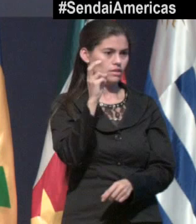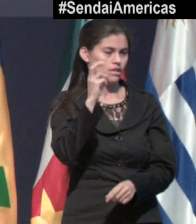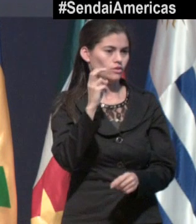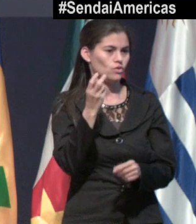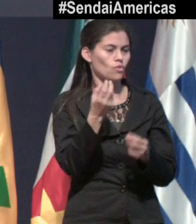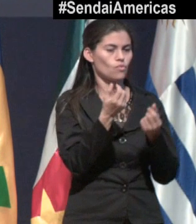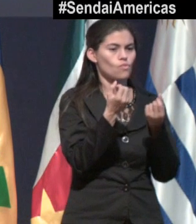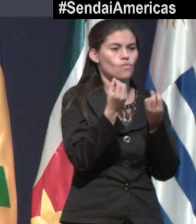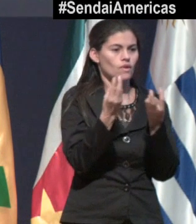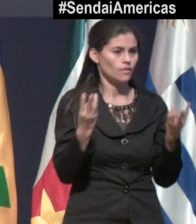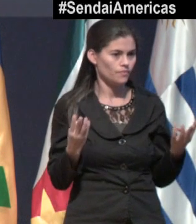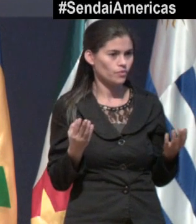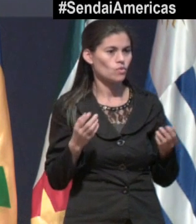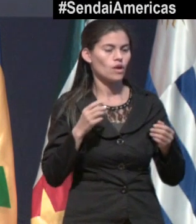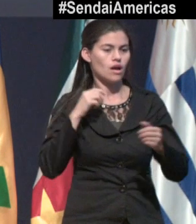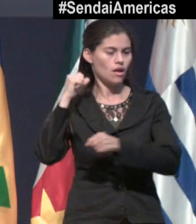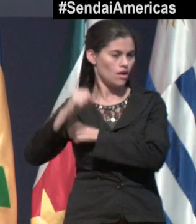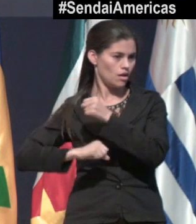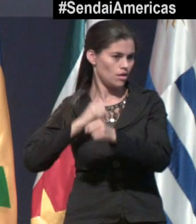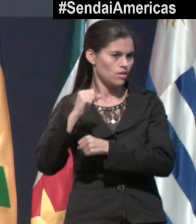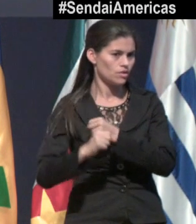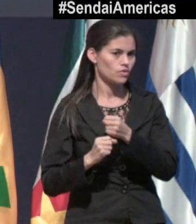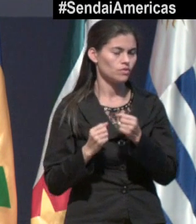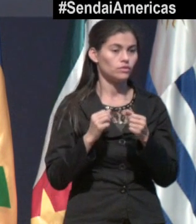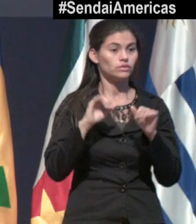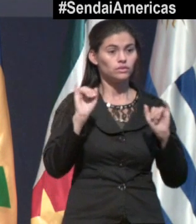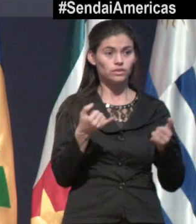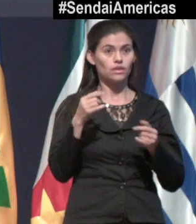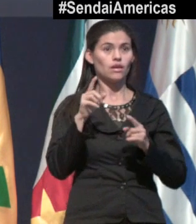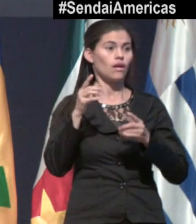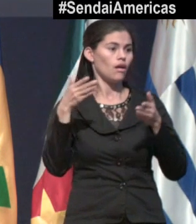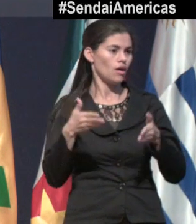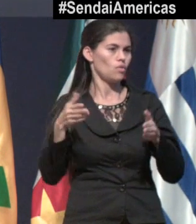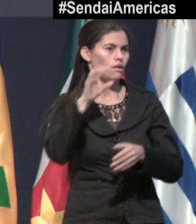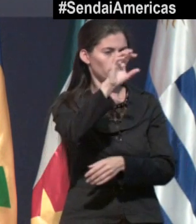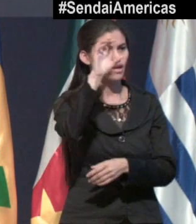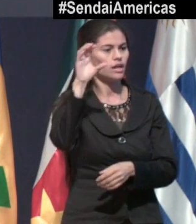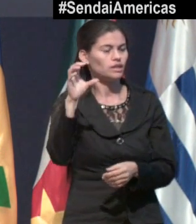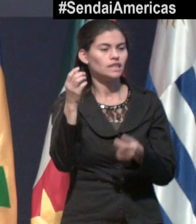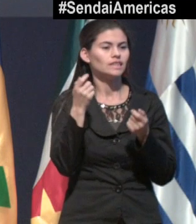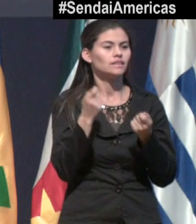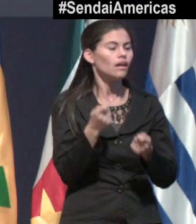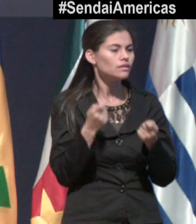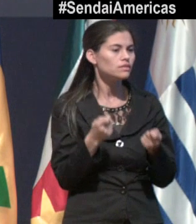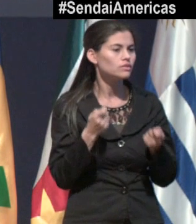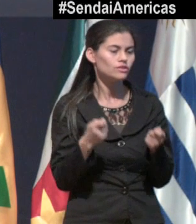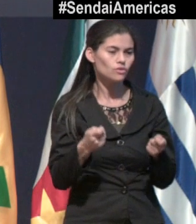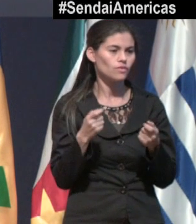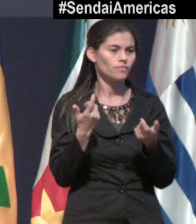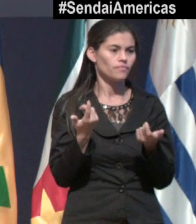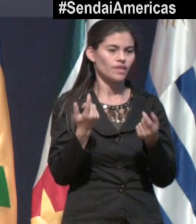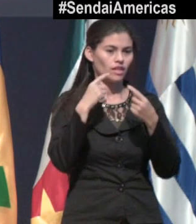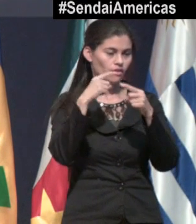valores de pérdidas promedios anuales, con lo que los países actualmente están gastando en